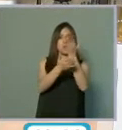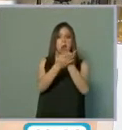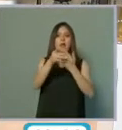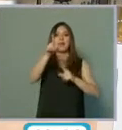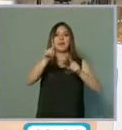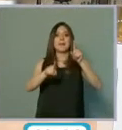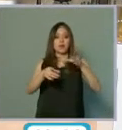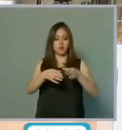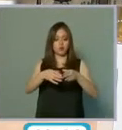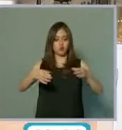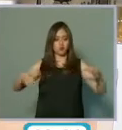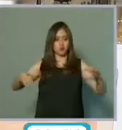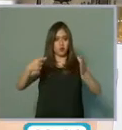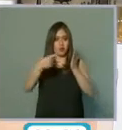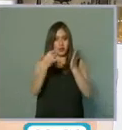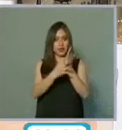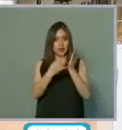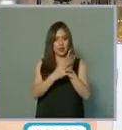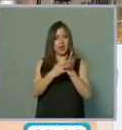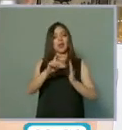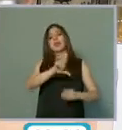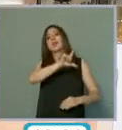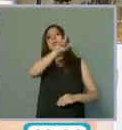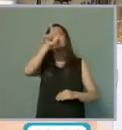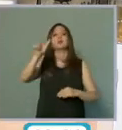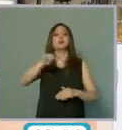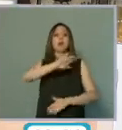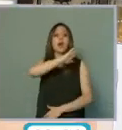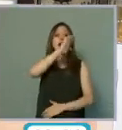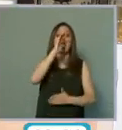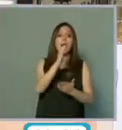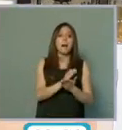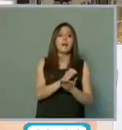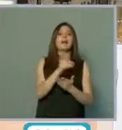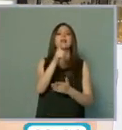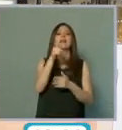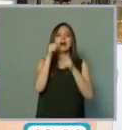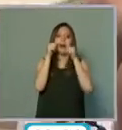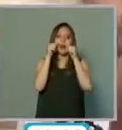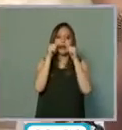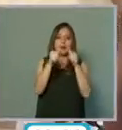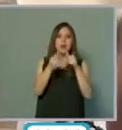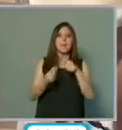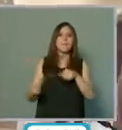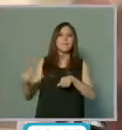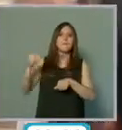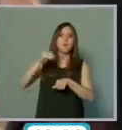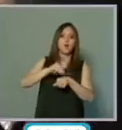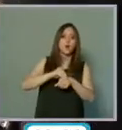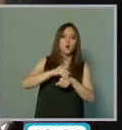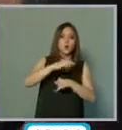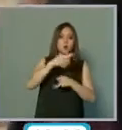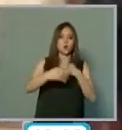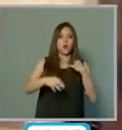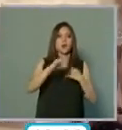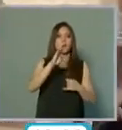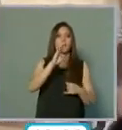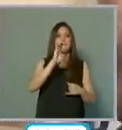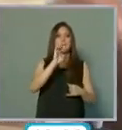molde y ya simplemente para finalizar, ojo, este punto es importante, vamos a agregar bechamel en la parte de